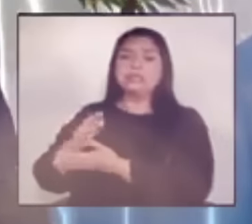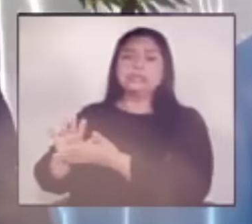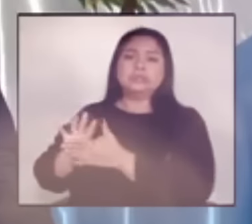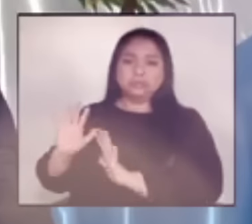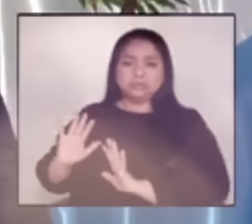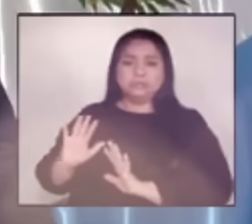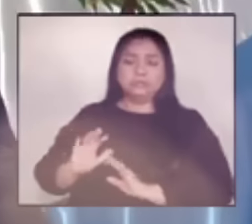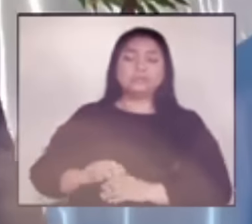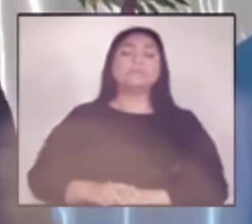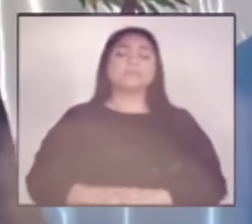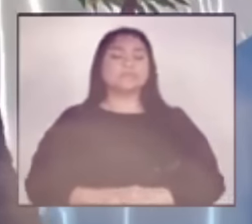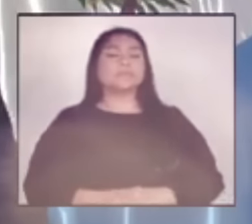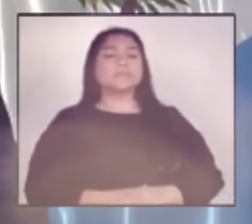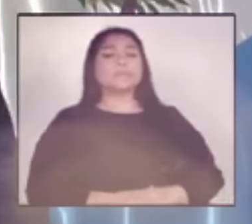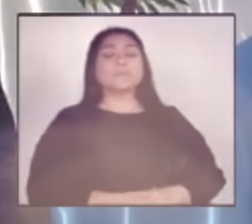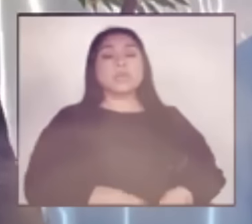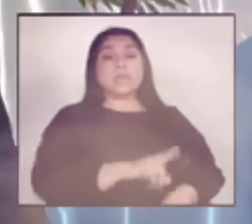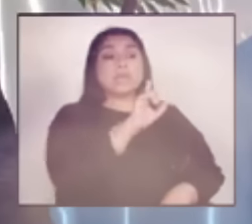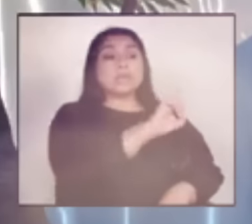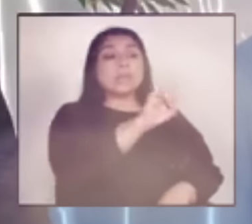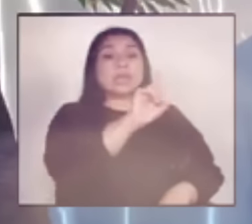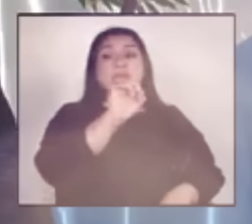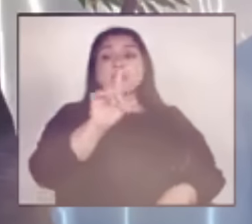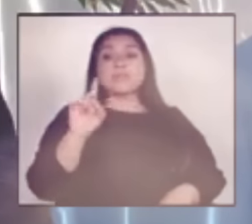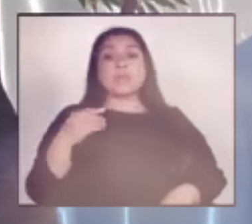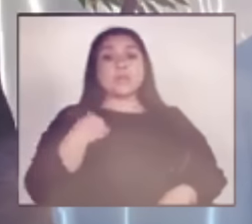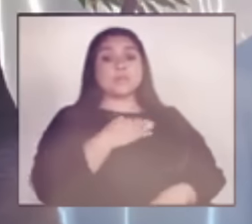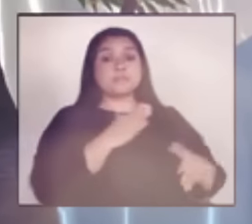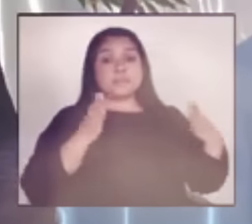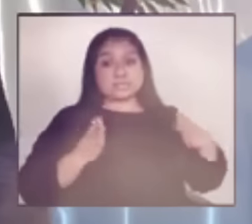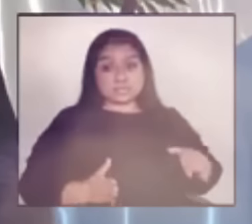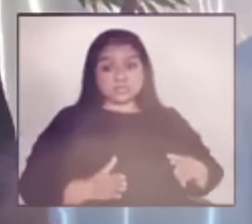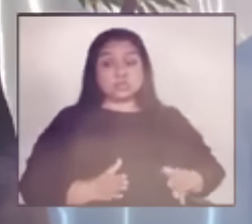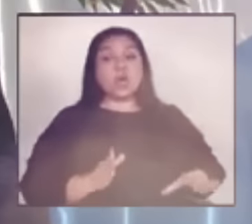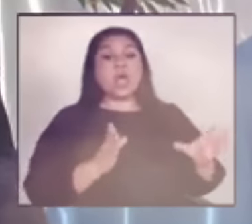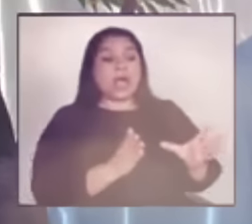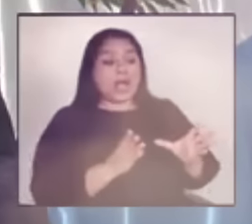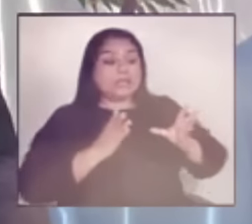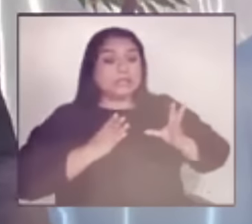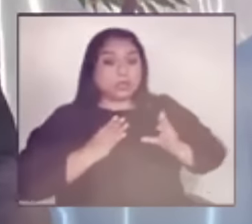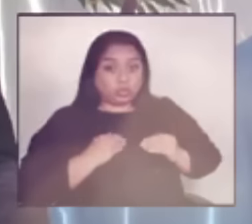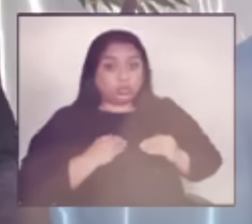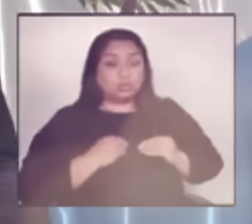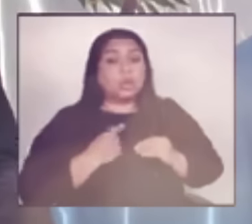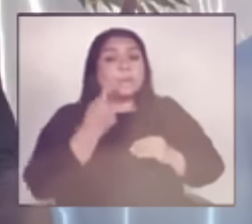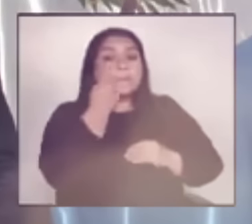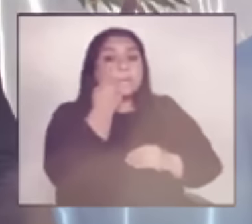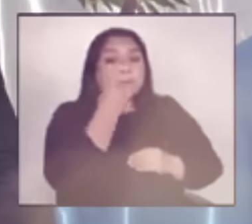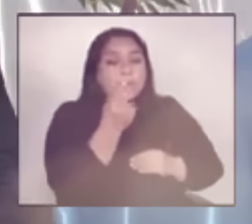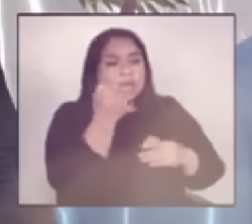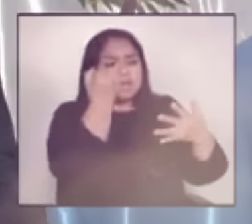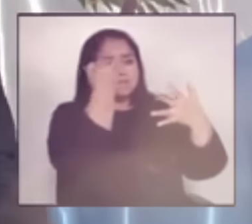los ministros está asumiendo la tarea de hacer un inventario, un